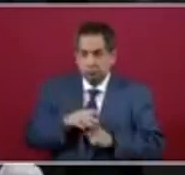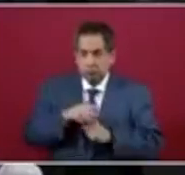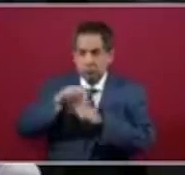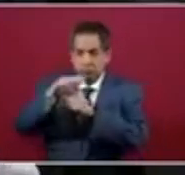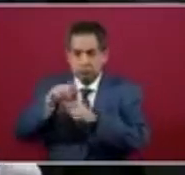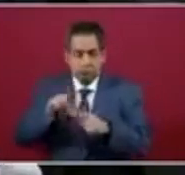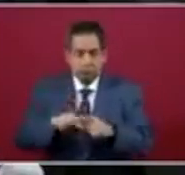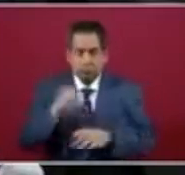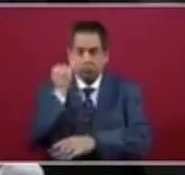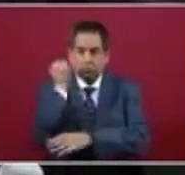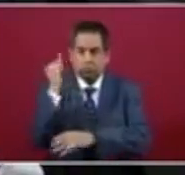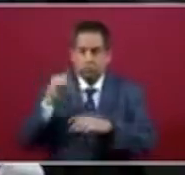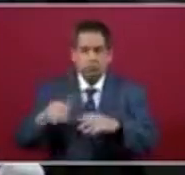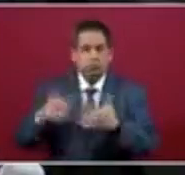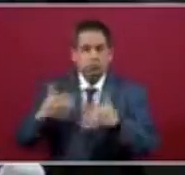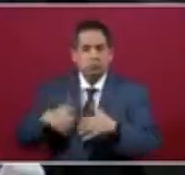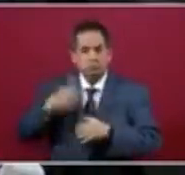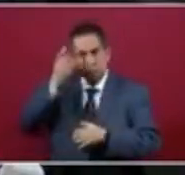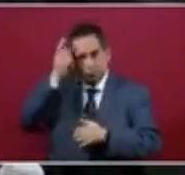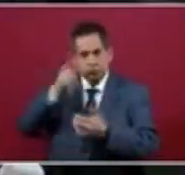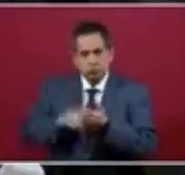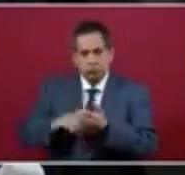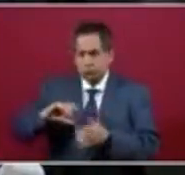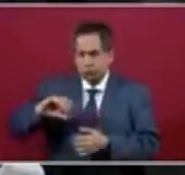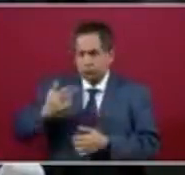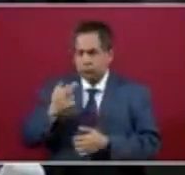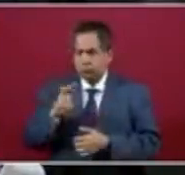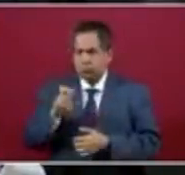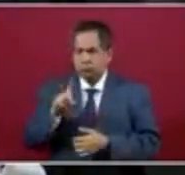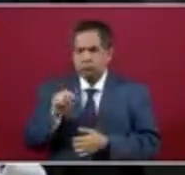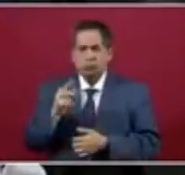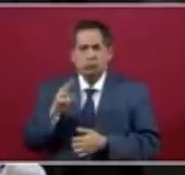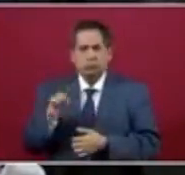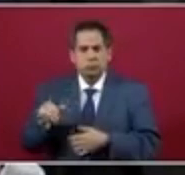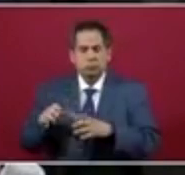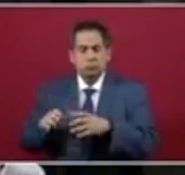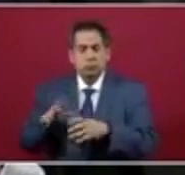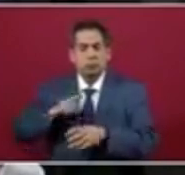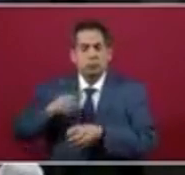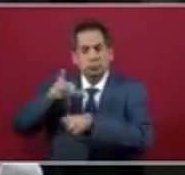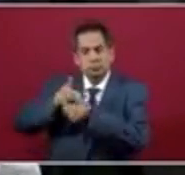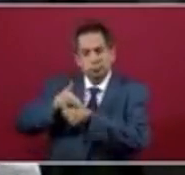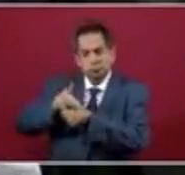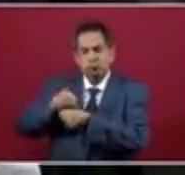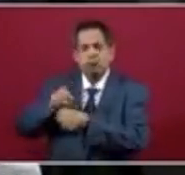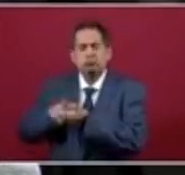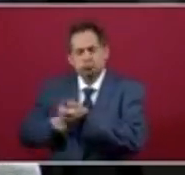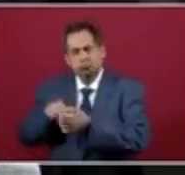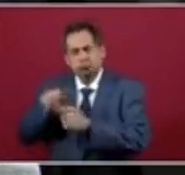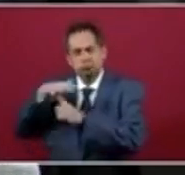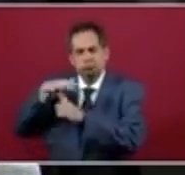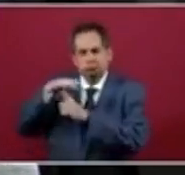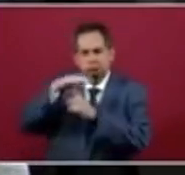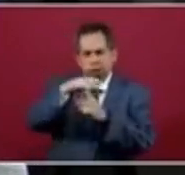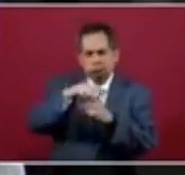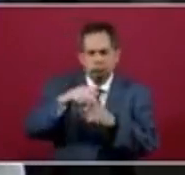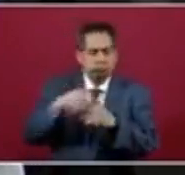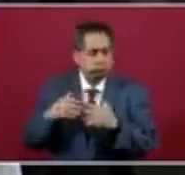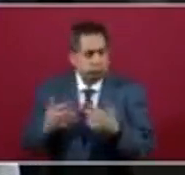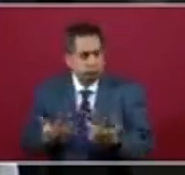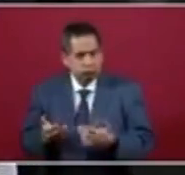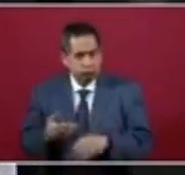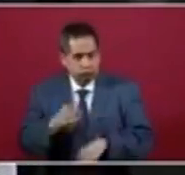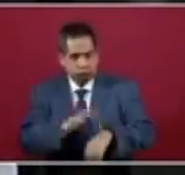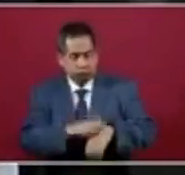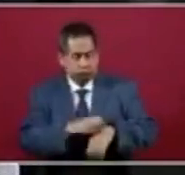de un jardín del empresario José Chedraui, e incluso ya dicen que hay videos sobre este tema. Si el llamado sería a la